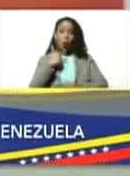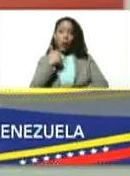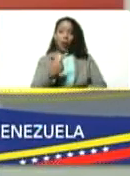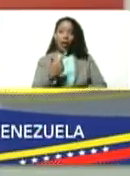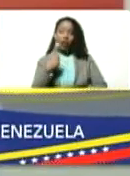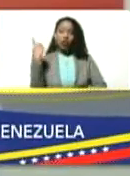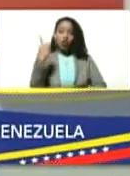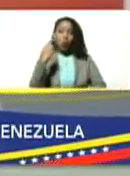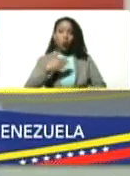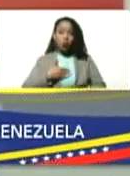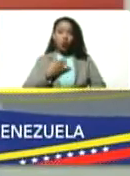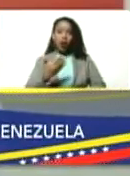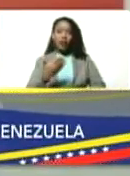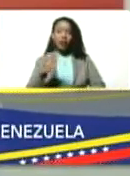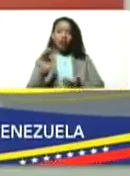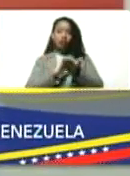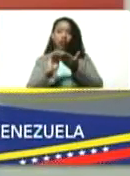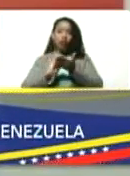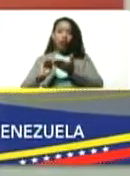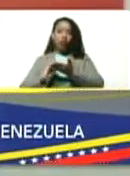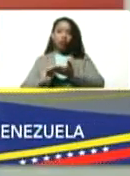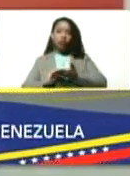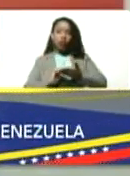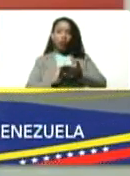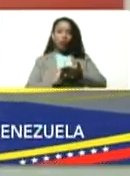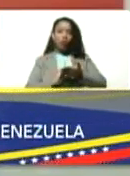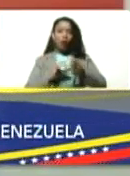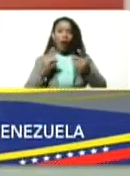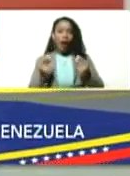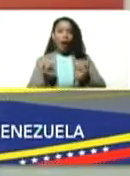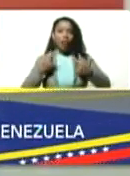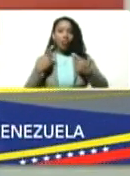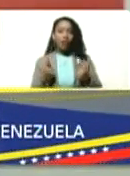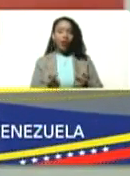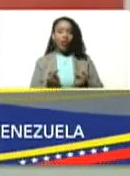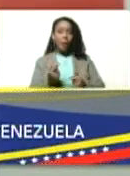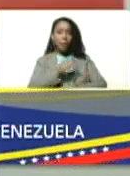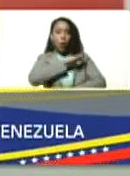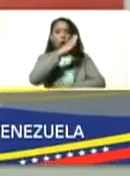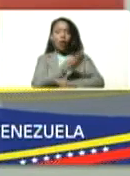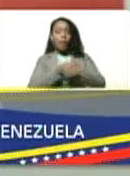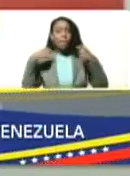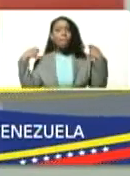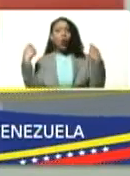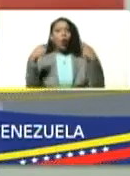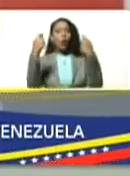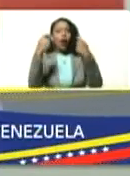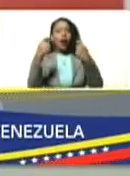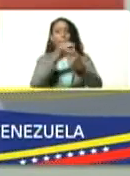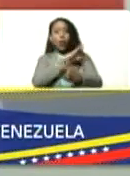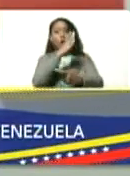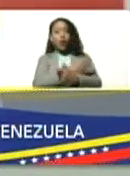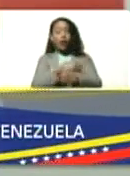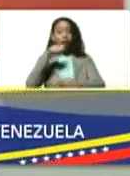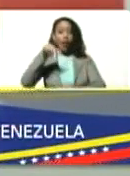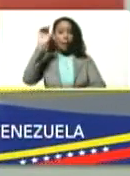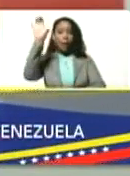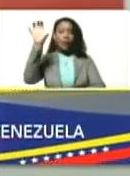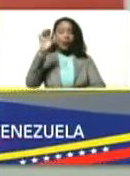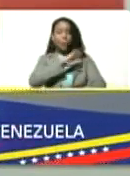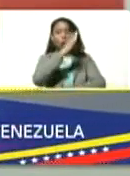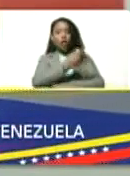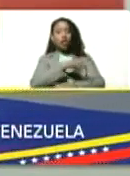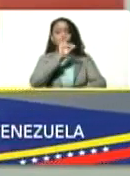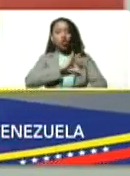se puede resolver activando el poder popular, el poder de la nación, el poder